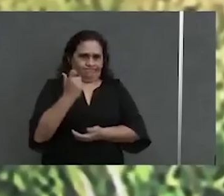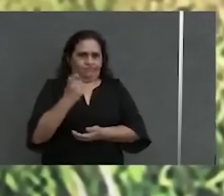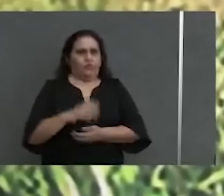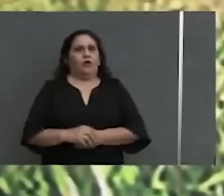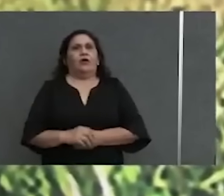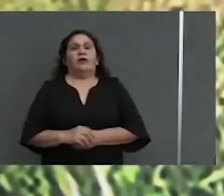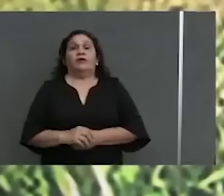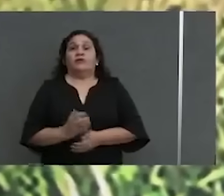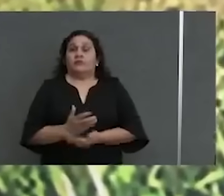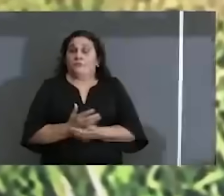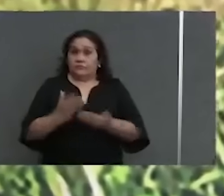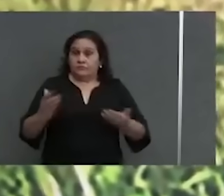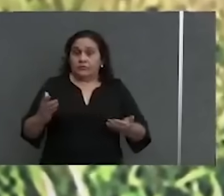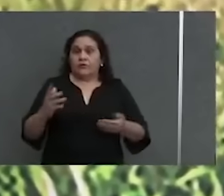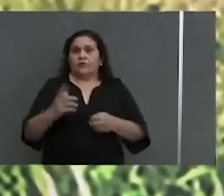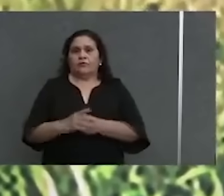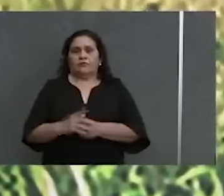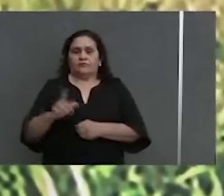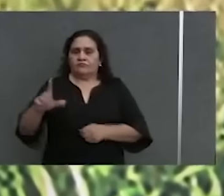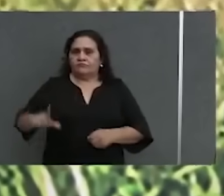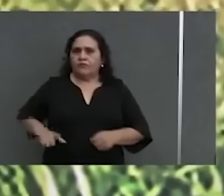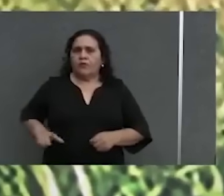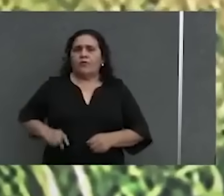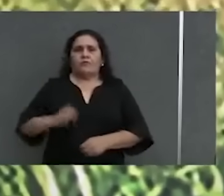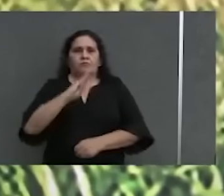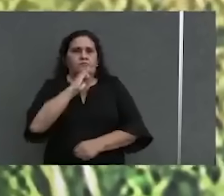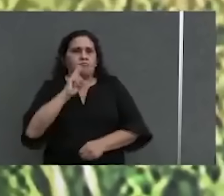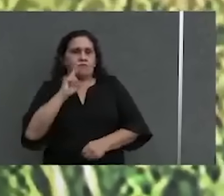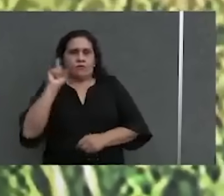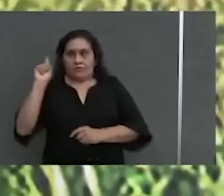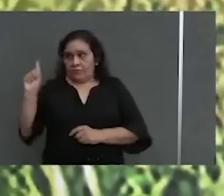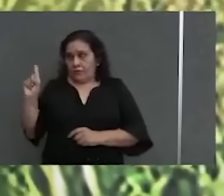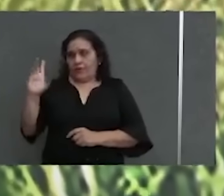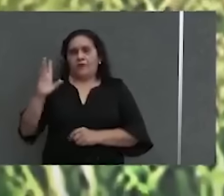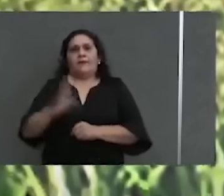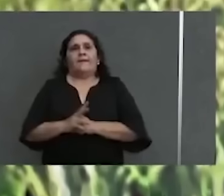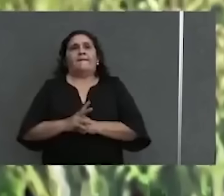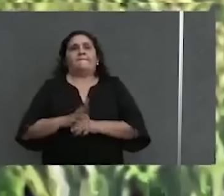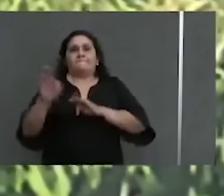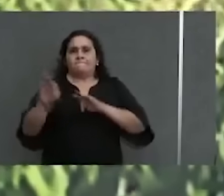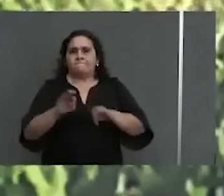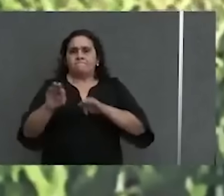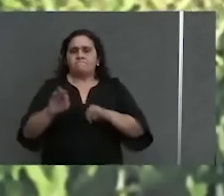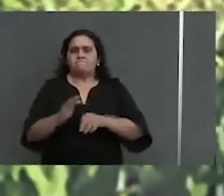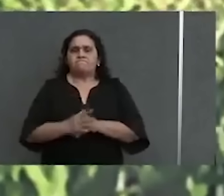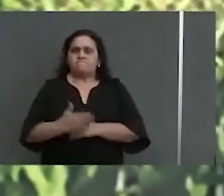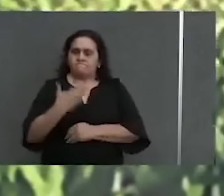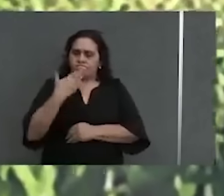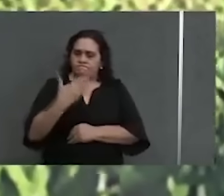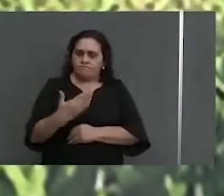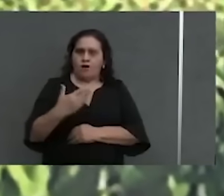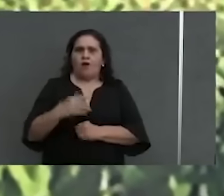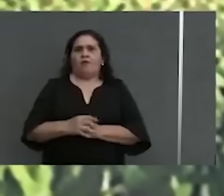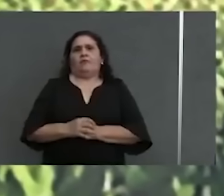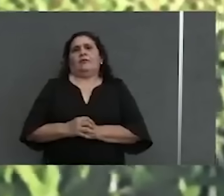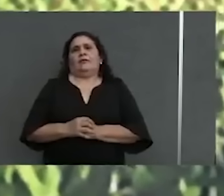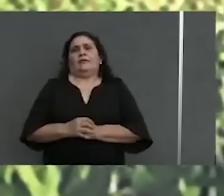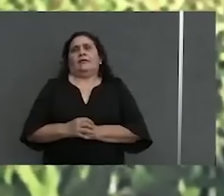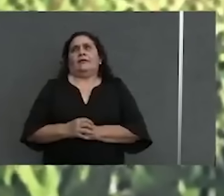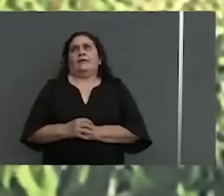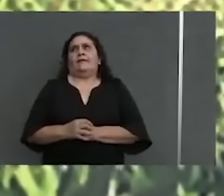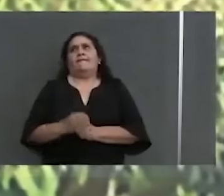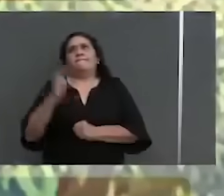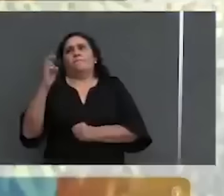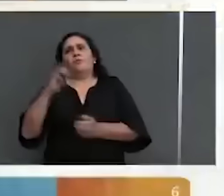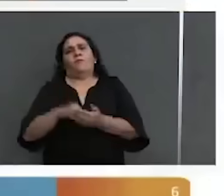esta administración hemos logrado la mayor cantidad de empleos formales. Para compararlo, en el 2012-2018